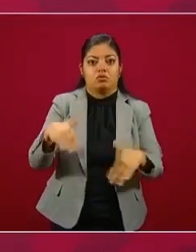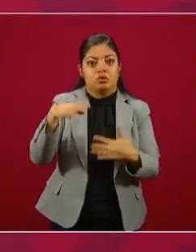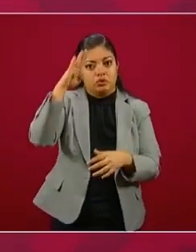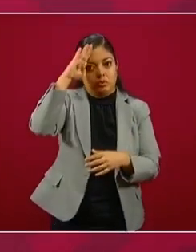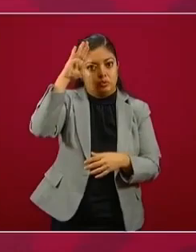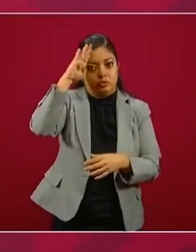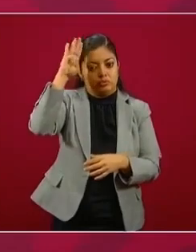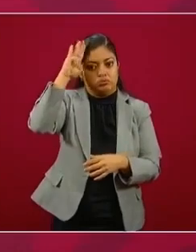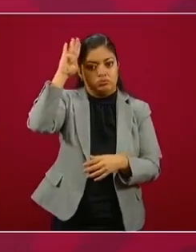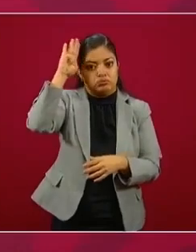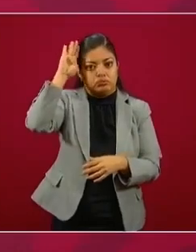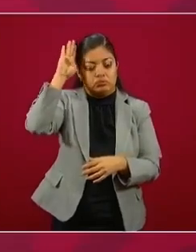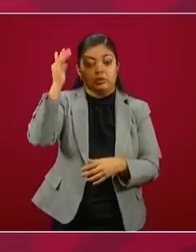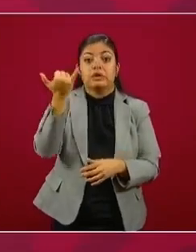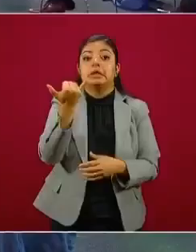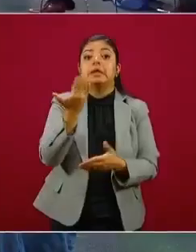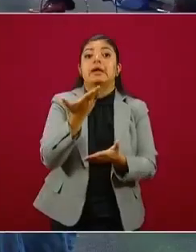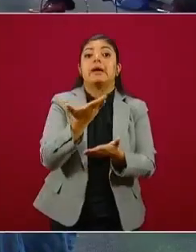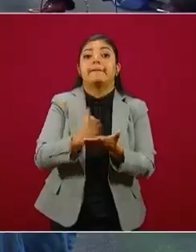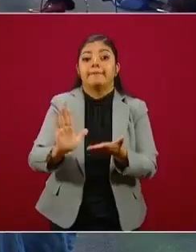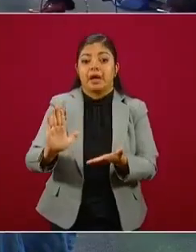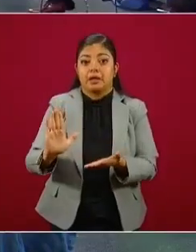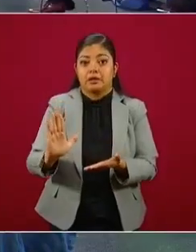bastante. Y además